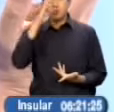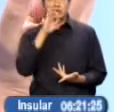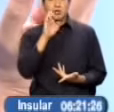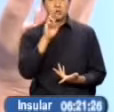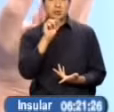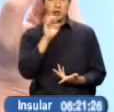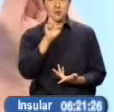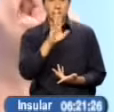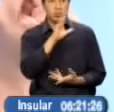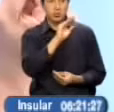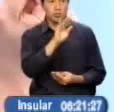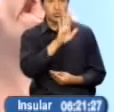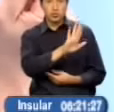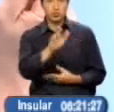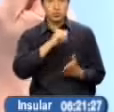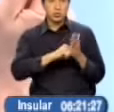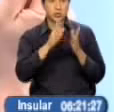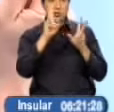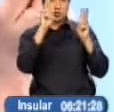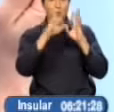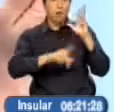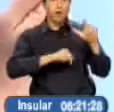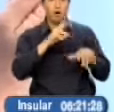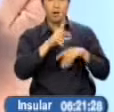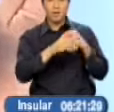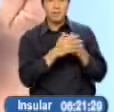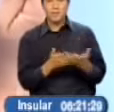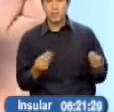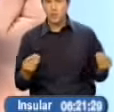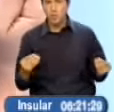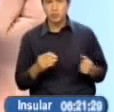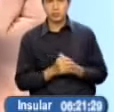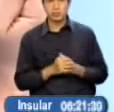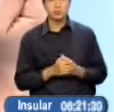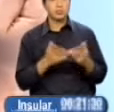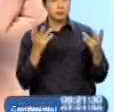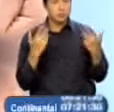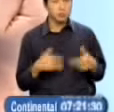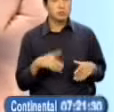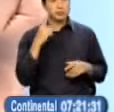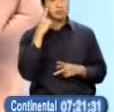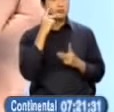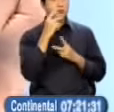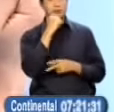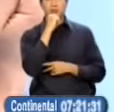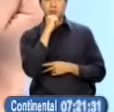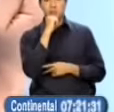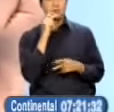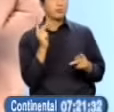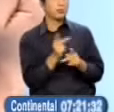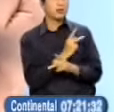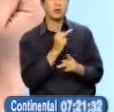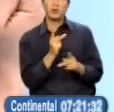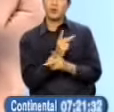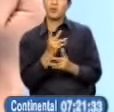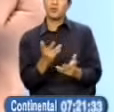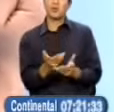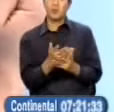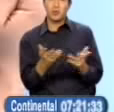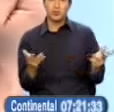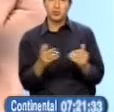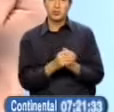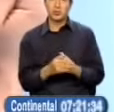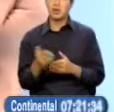temer y muchos de sus ministros están vinculados con la corrupción finalmente se dan cuenta que además es mucho peor de